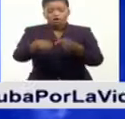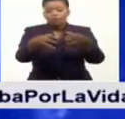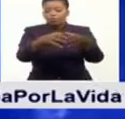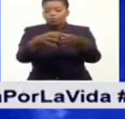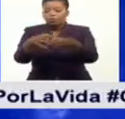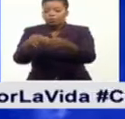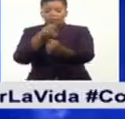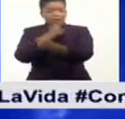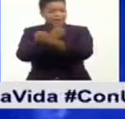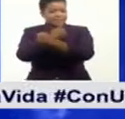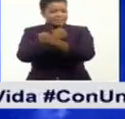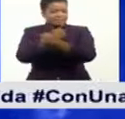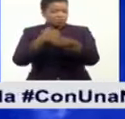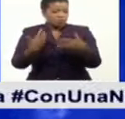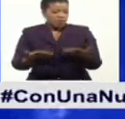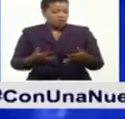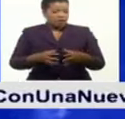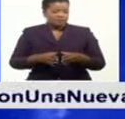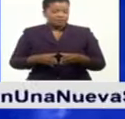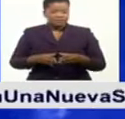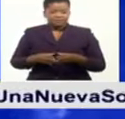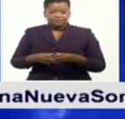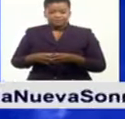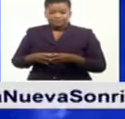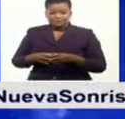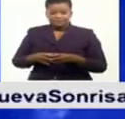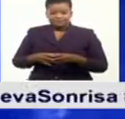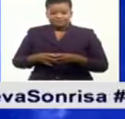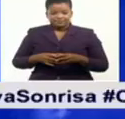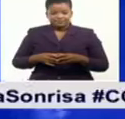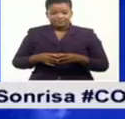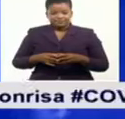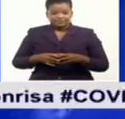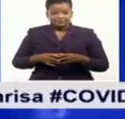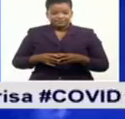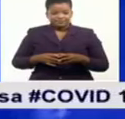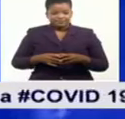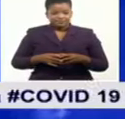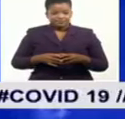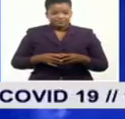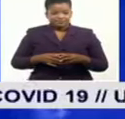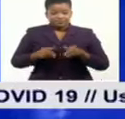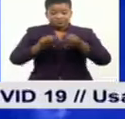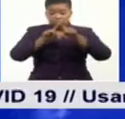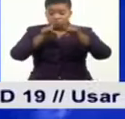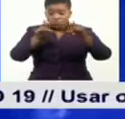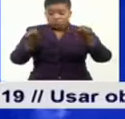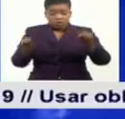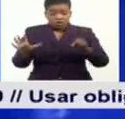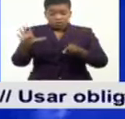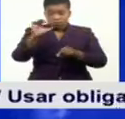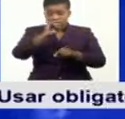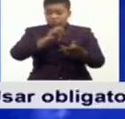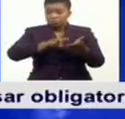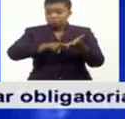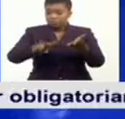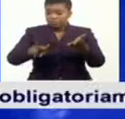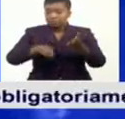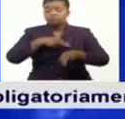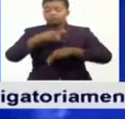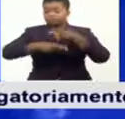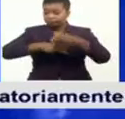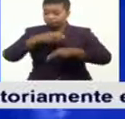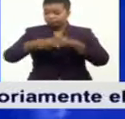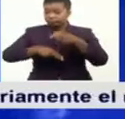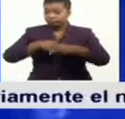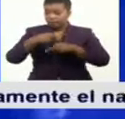riesgo en todo el territorio nacional, todas las provincias lo están realizando, se está haciendo con